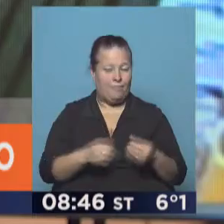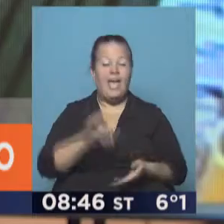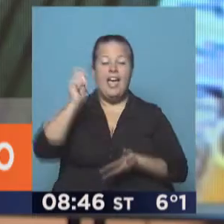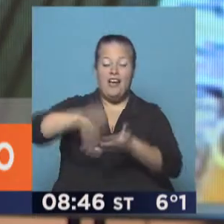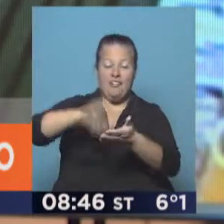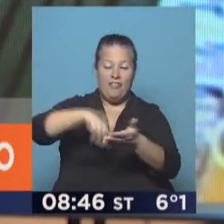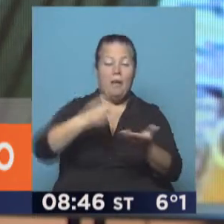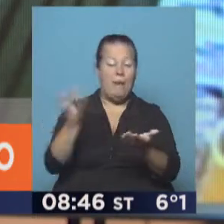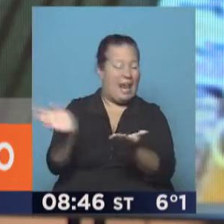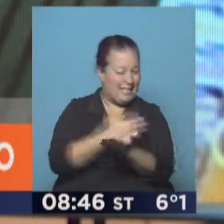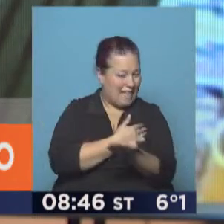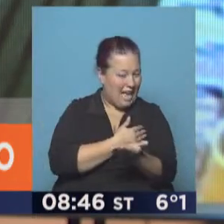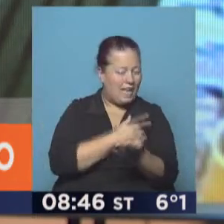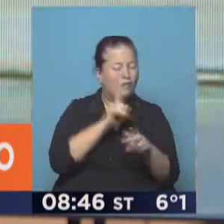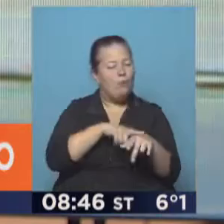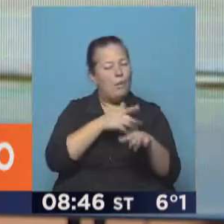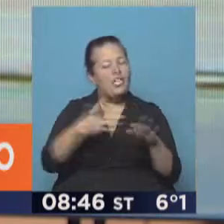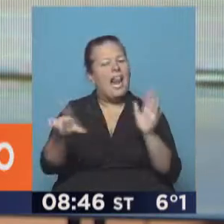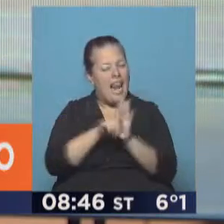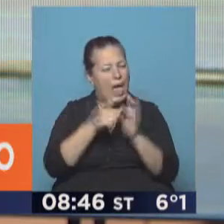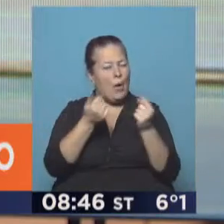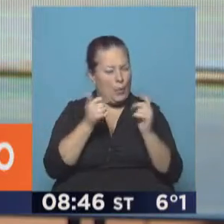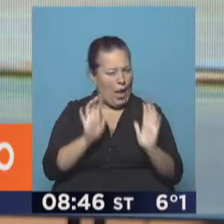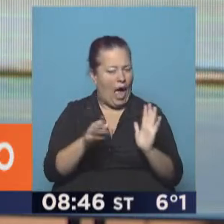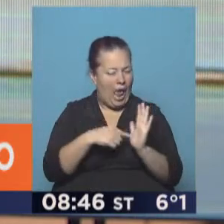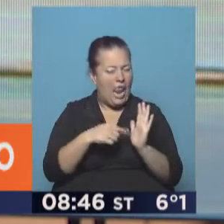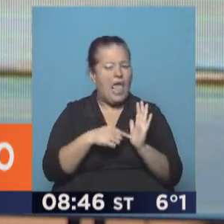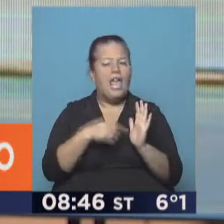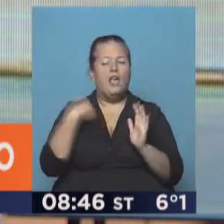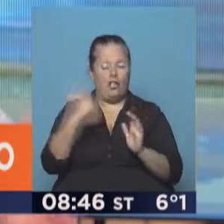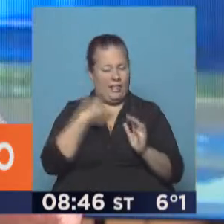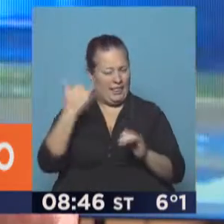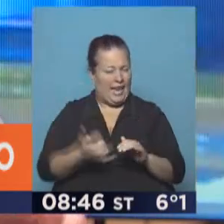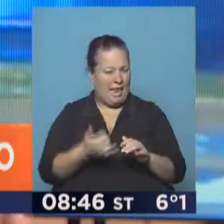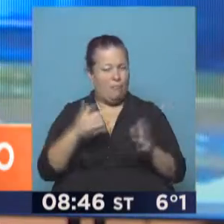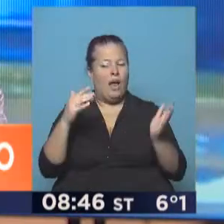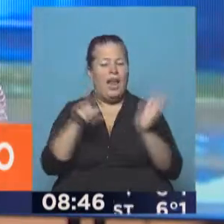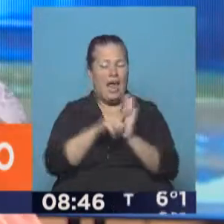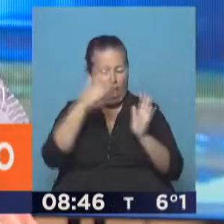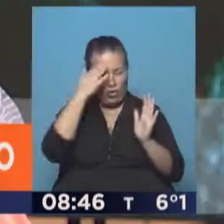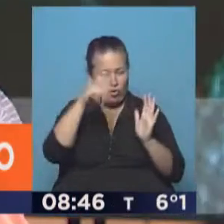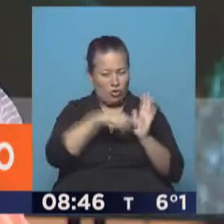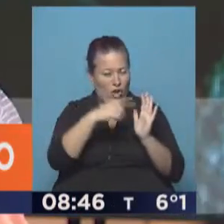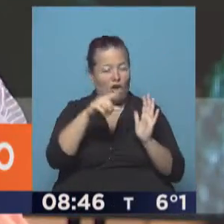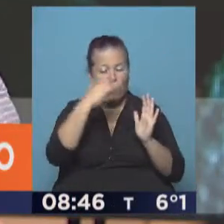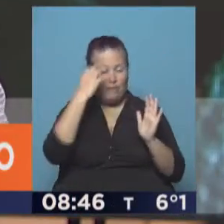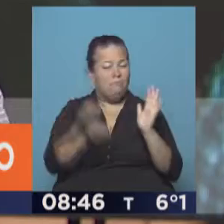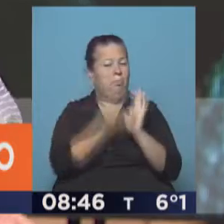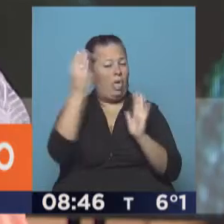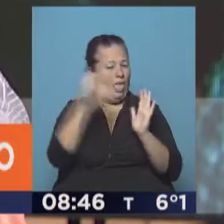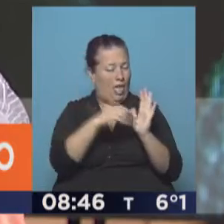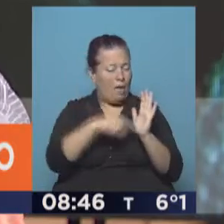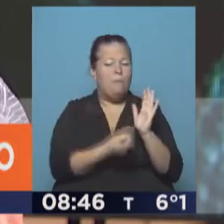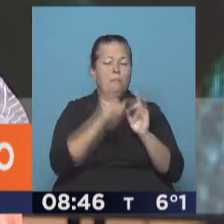referéndum revocatorio es un proceso legal que tenemos dentro de la Constitución, creada en esta Constitución que